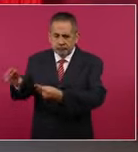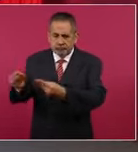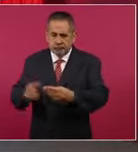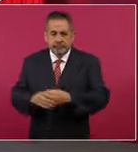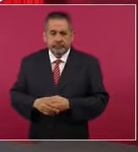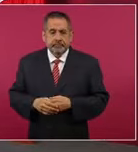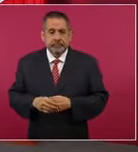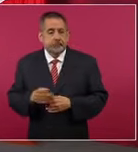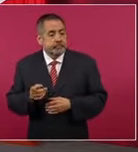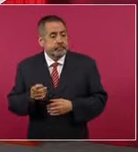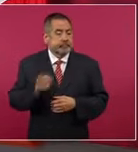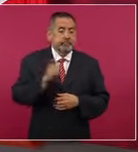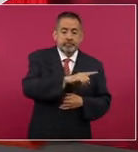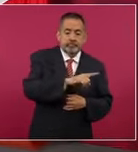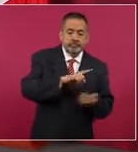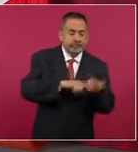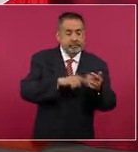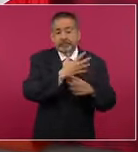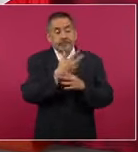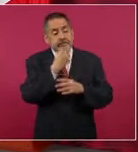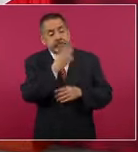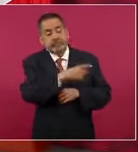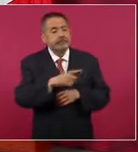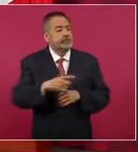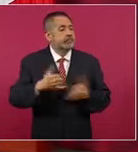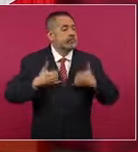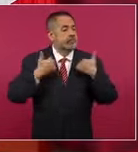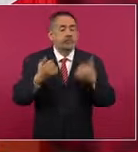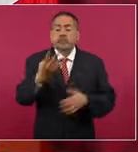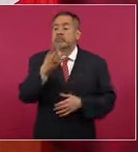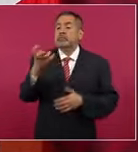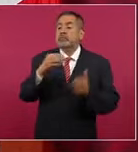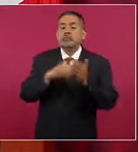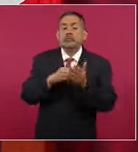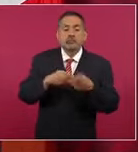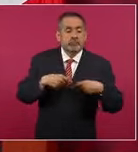de los jóvenes de la educación, no son 400,000,